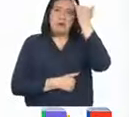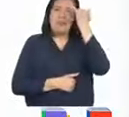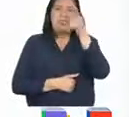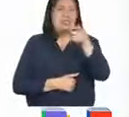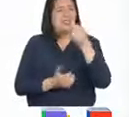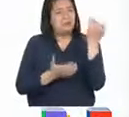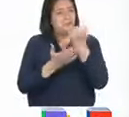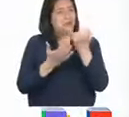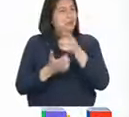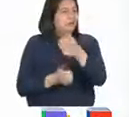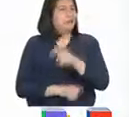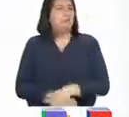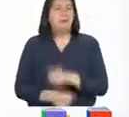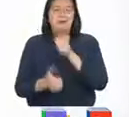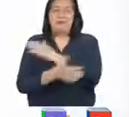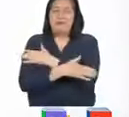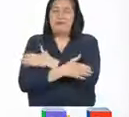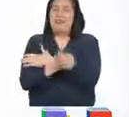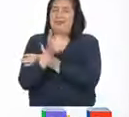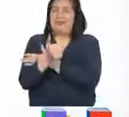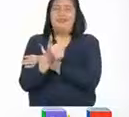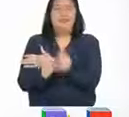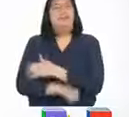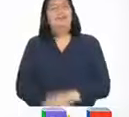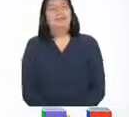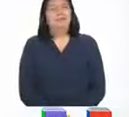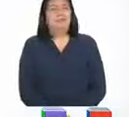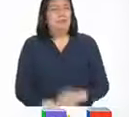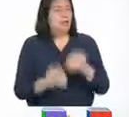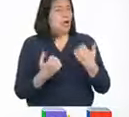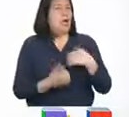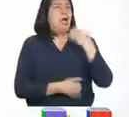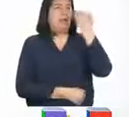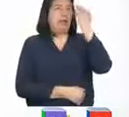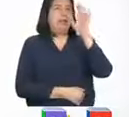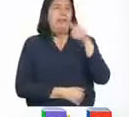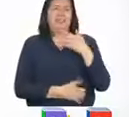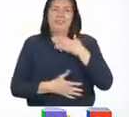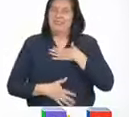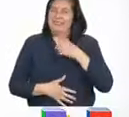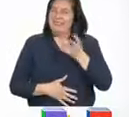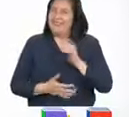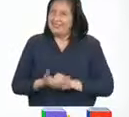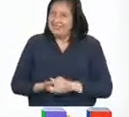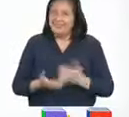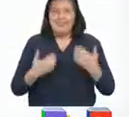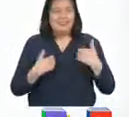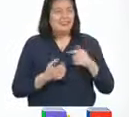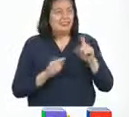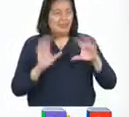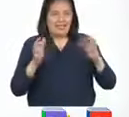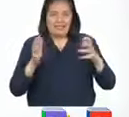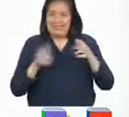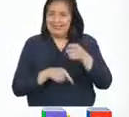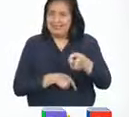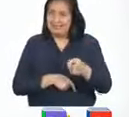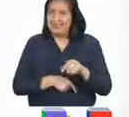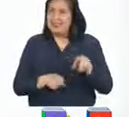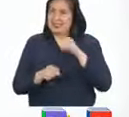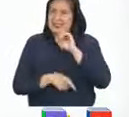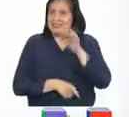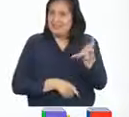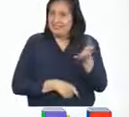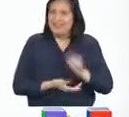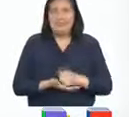tu gráfico, Patricia! ¡Felicitaciones! Puedo imaginar lo divertido que sería tener un salón de clases